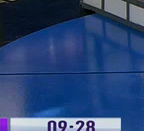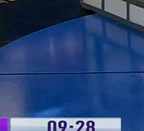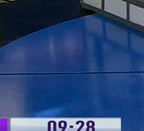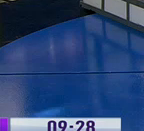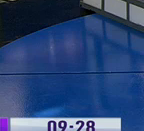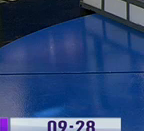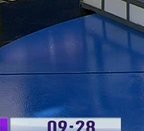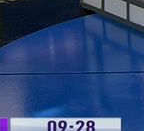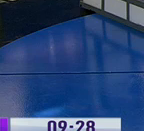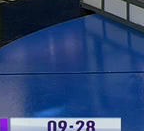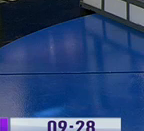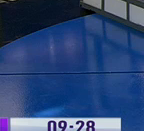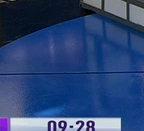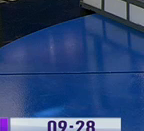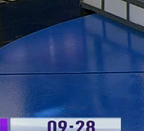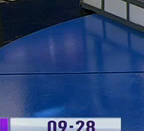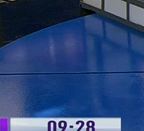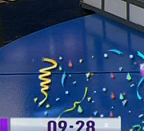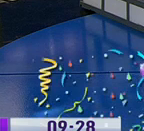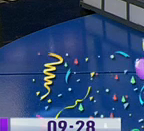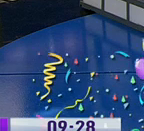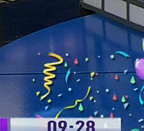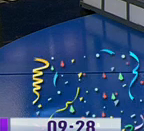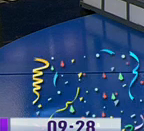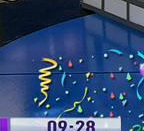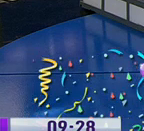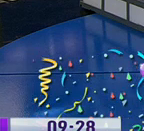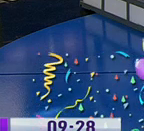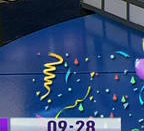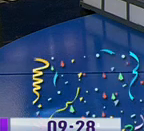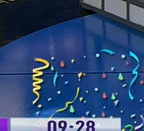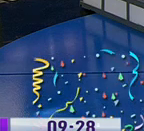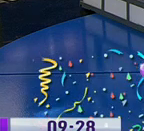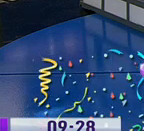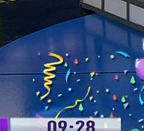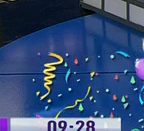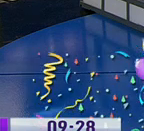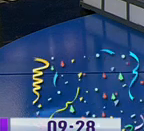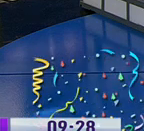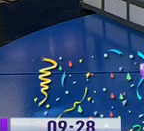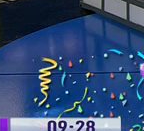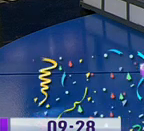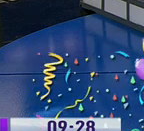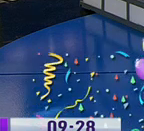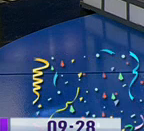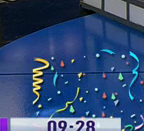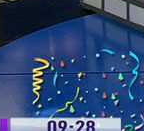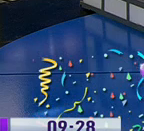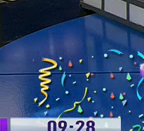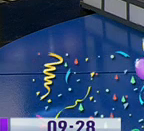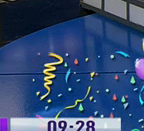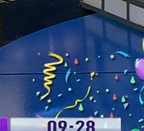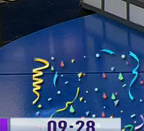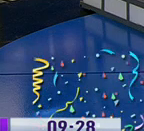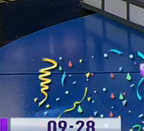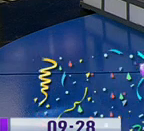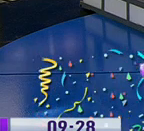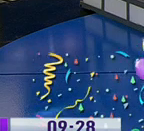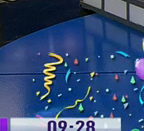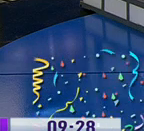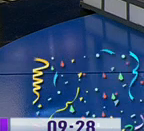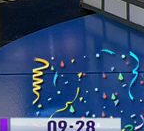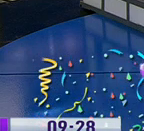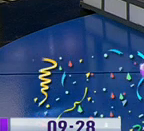nuestro productor general. Eso ya es bastante, ¿ah? Sí, muchísimas así que gracias por mandarte que el abrazo sea extraordinario. Gracias. Que tengas un